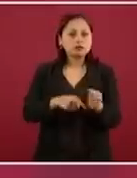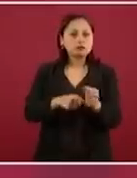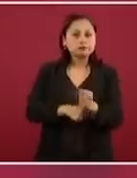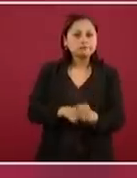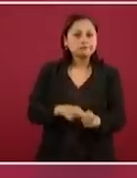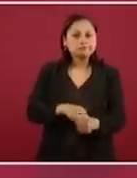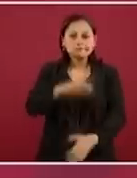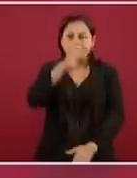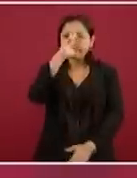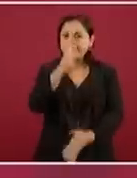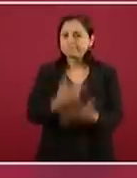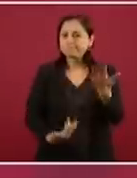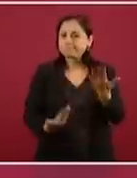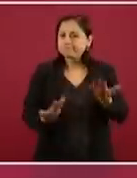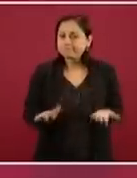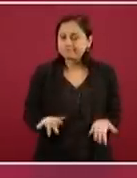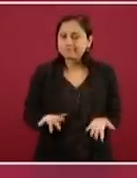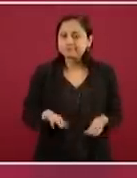Y de ahí la herencia esta,